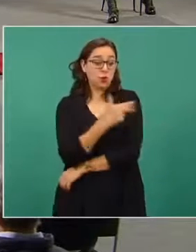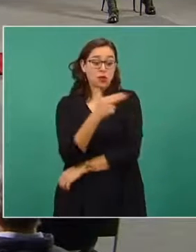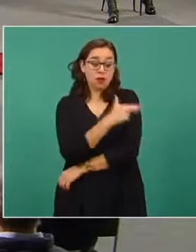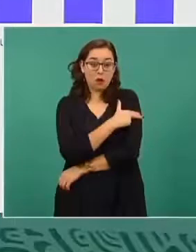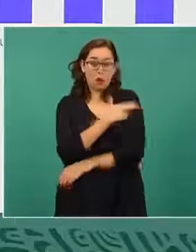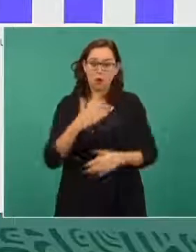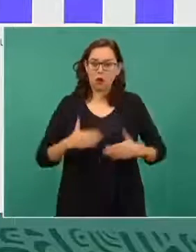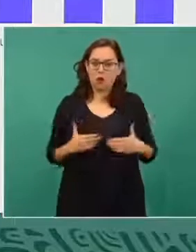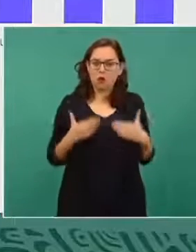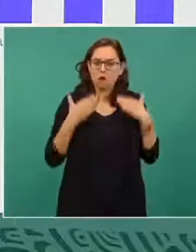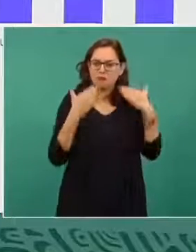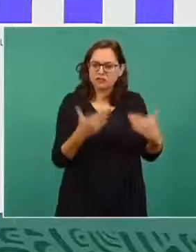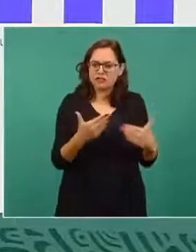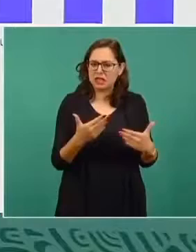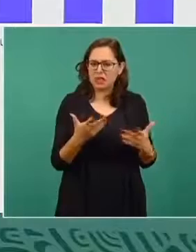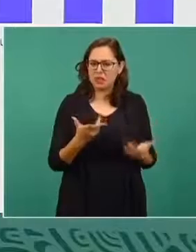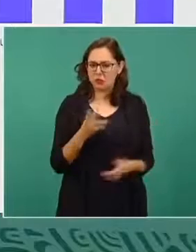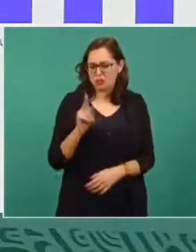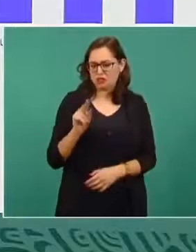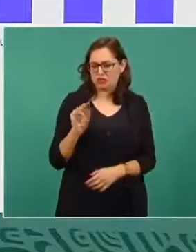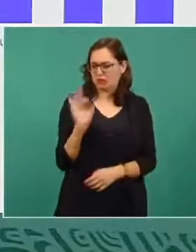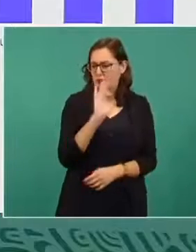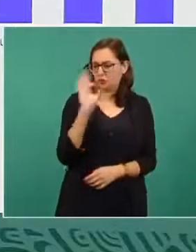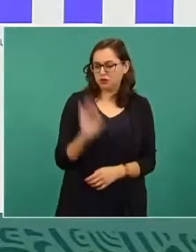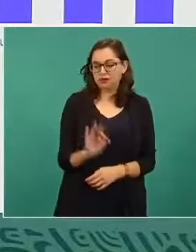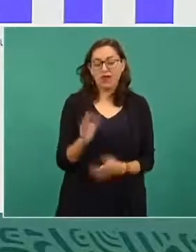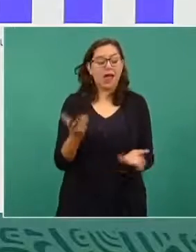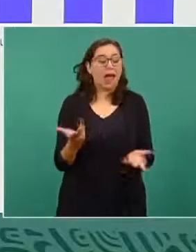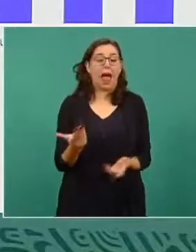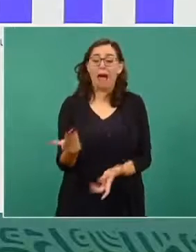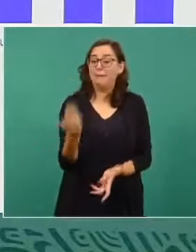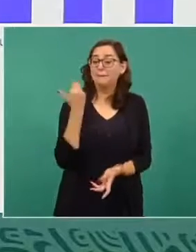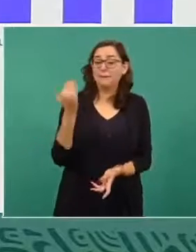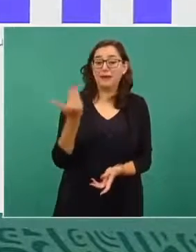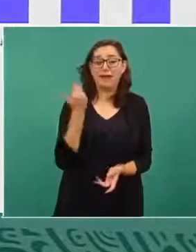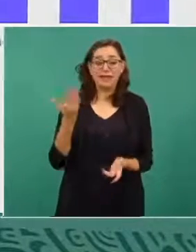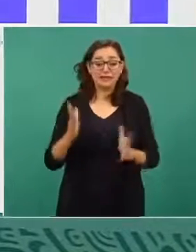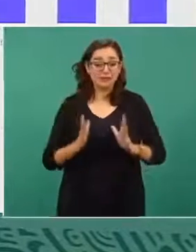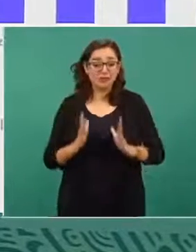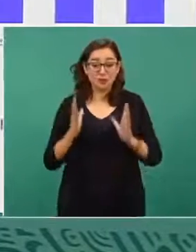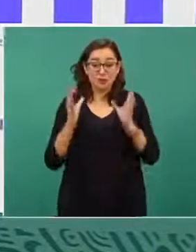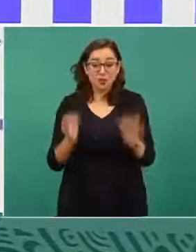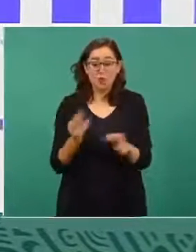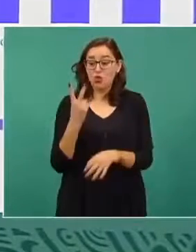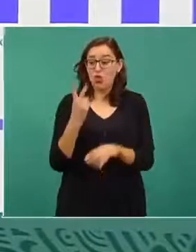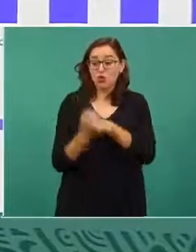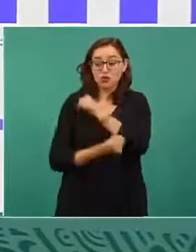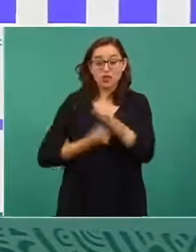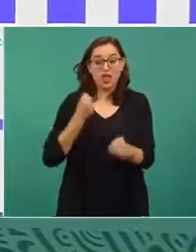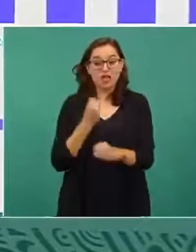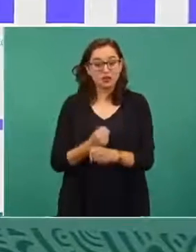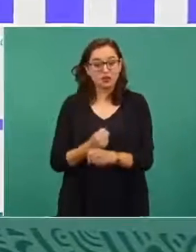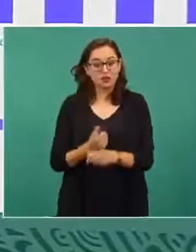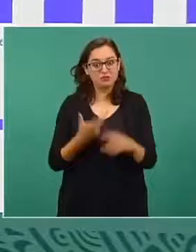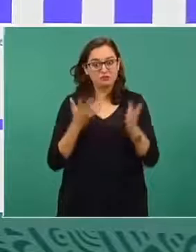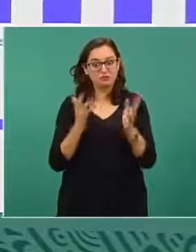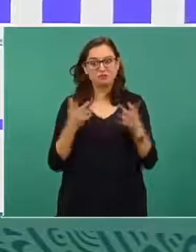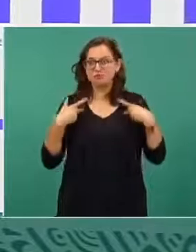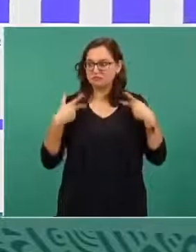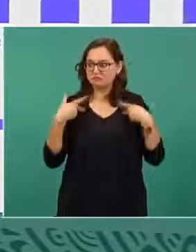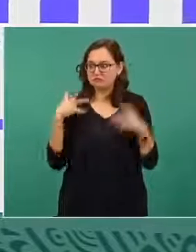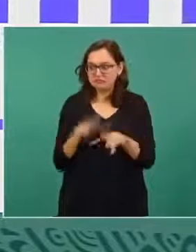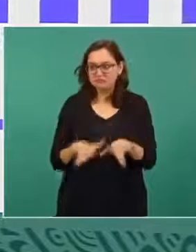tiene dos años y meses, ya esté en 82